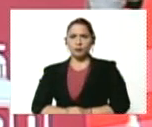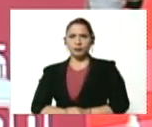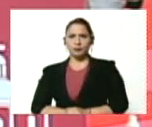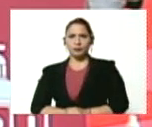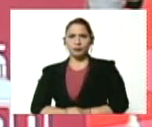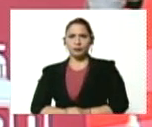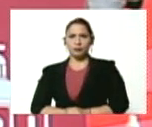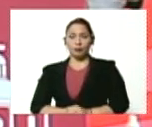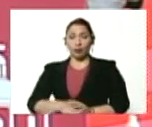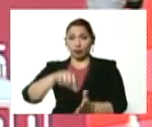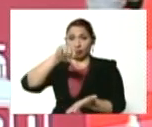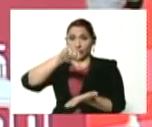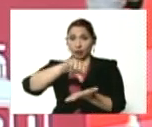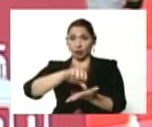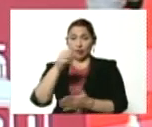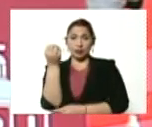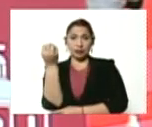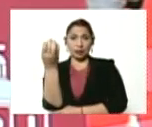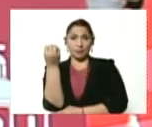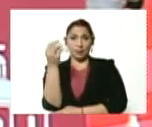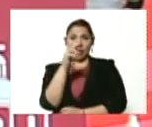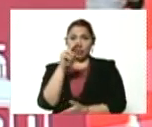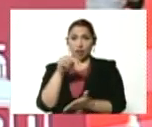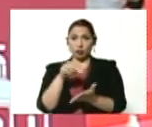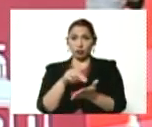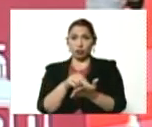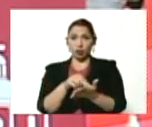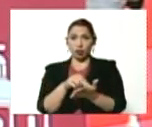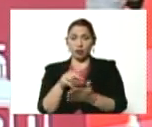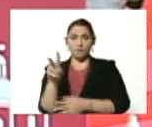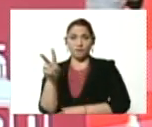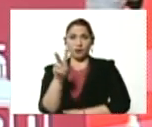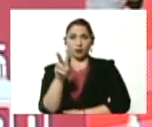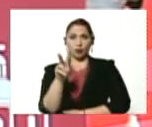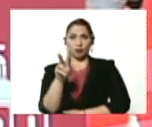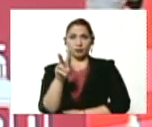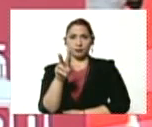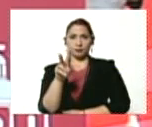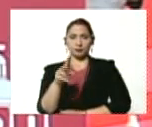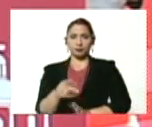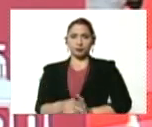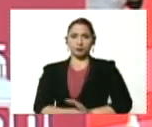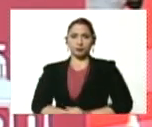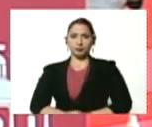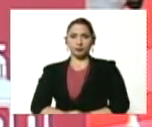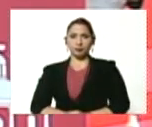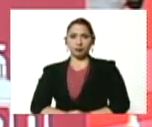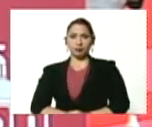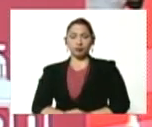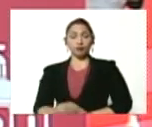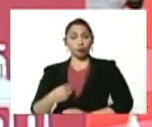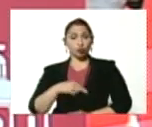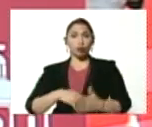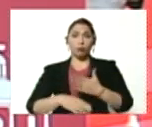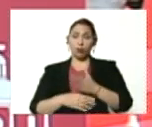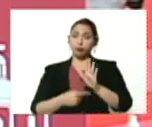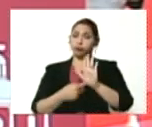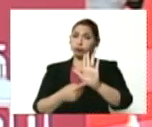a la sede de la Asamblea Nacional de Venezuela. Vamos a mostrar todas las pruebas.